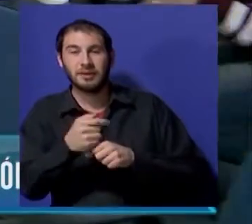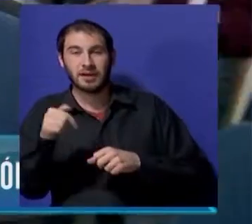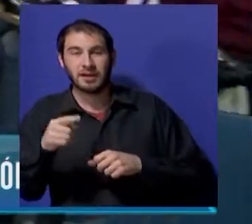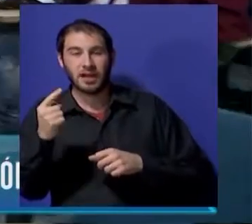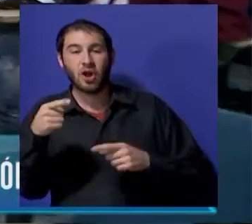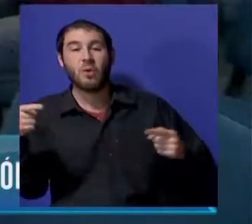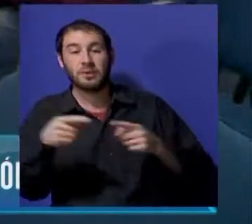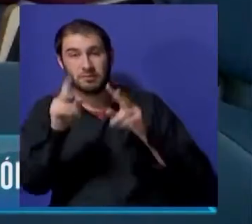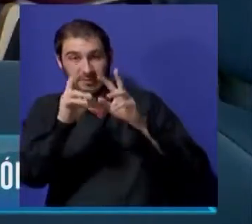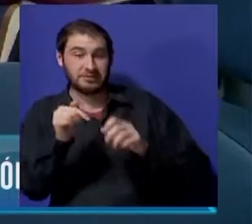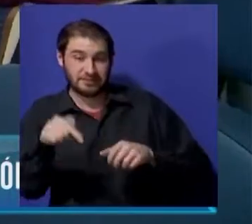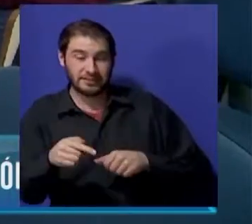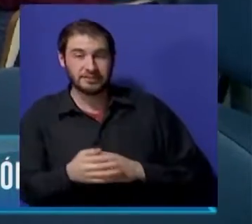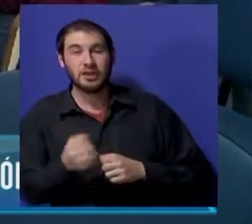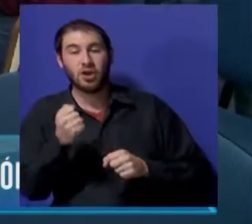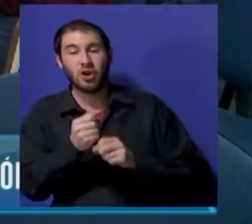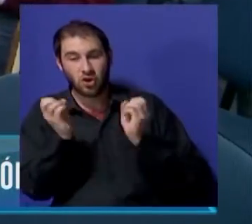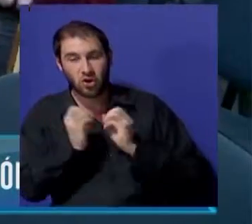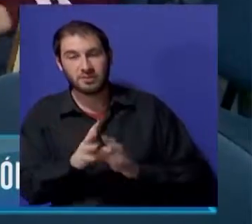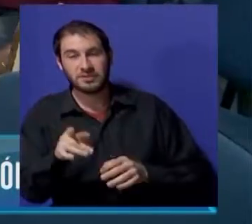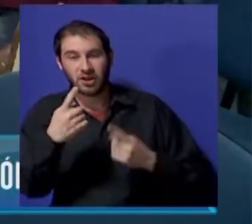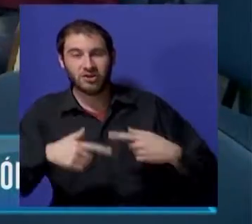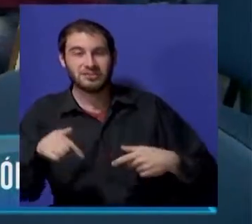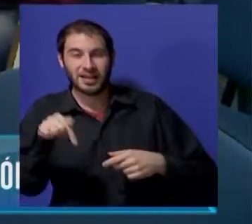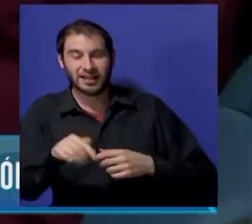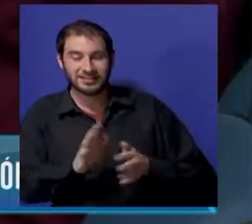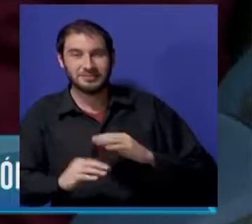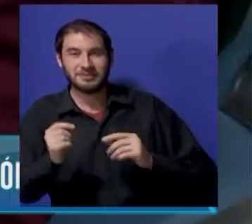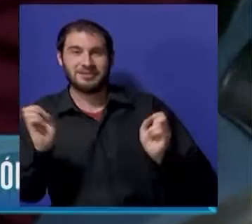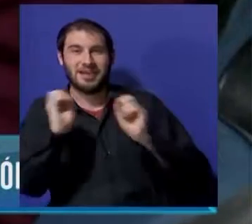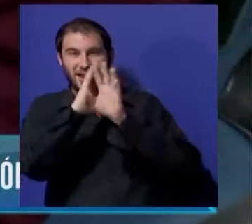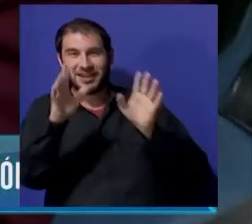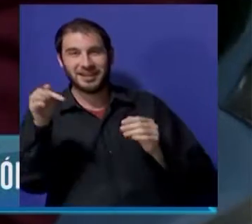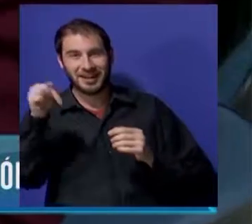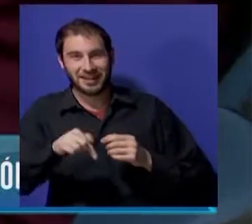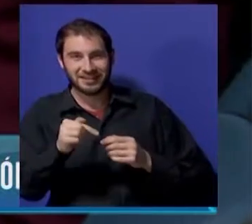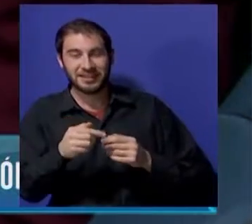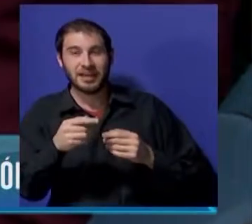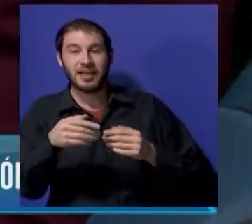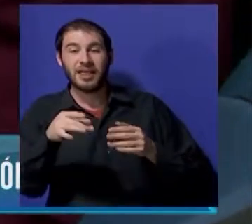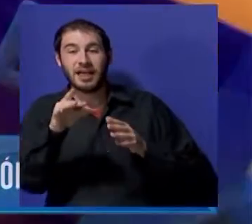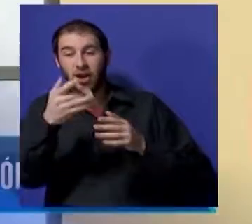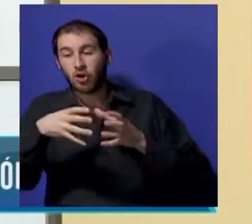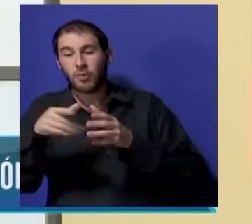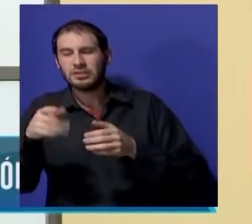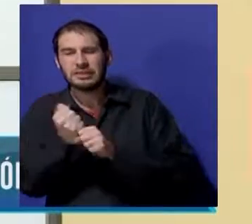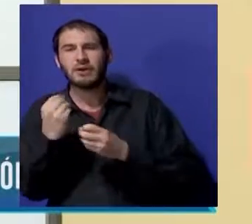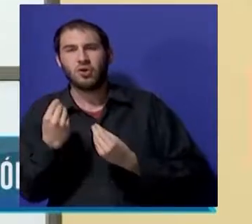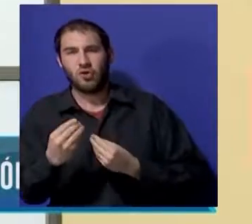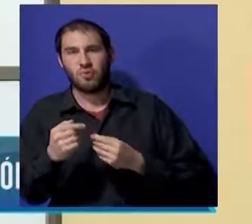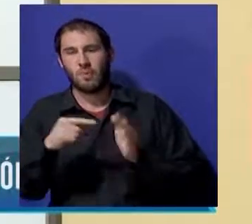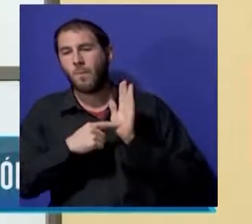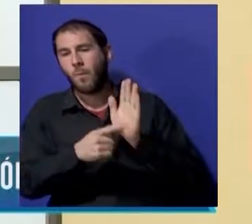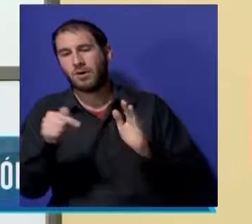la investigación, es eso, empezar a generar instrumentos para transparentar el funcionamiento de estos organismos, hacerlos